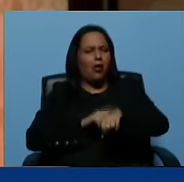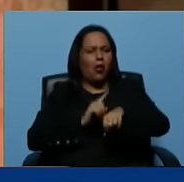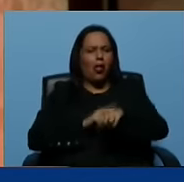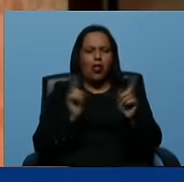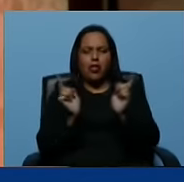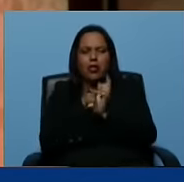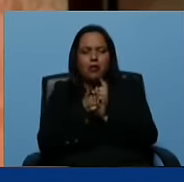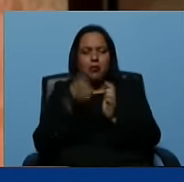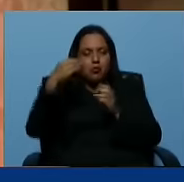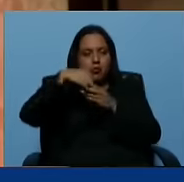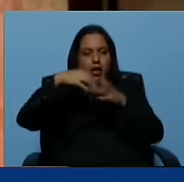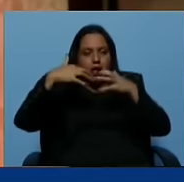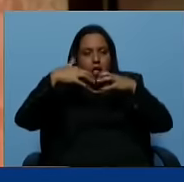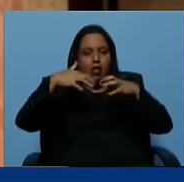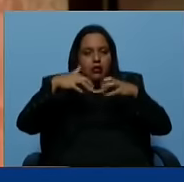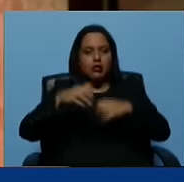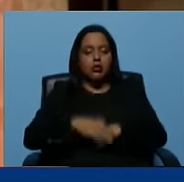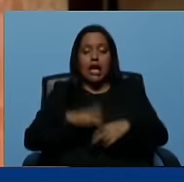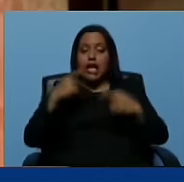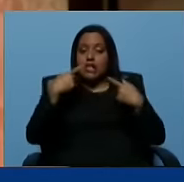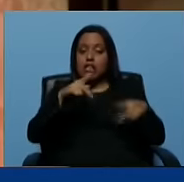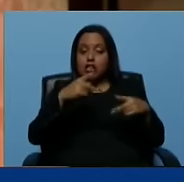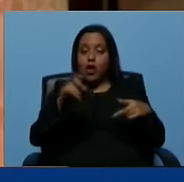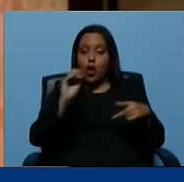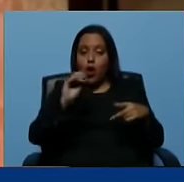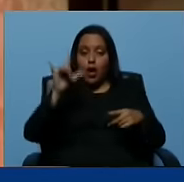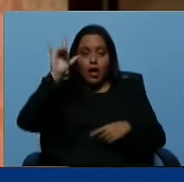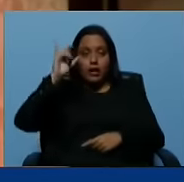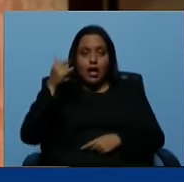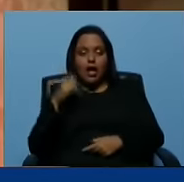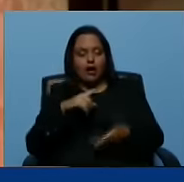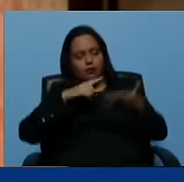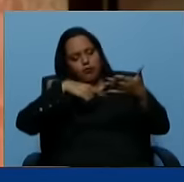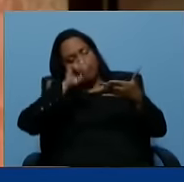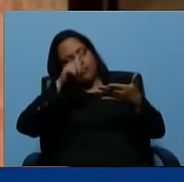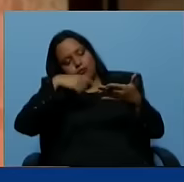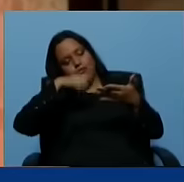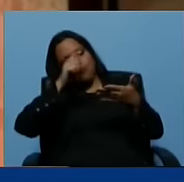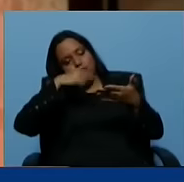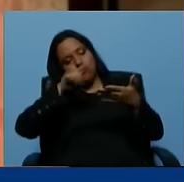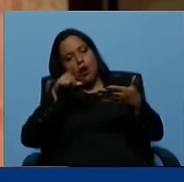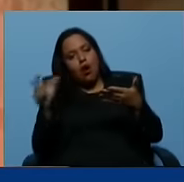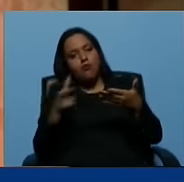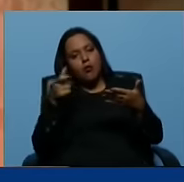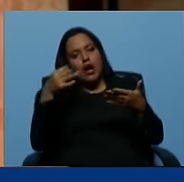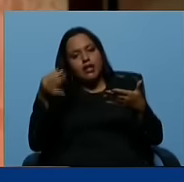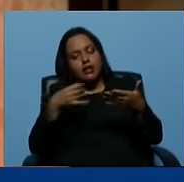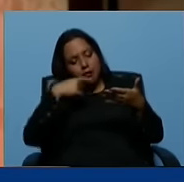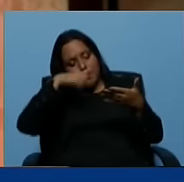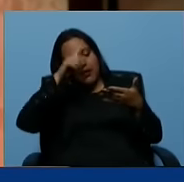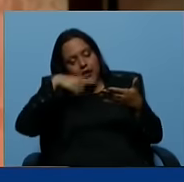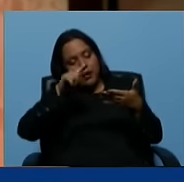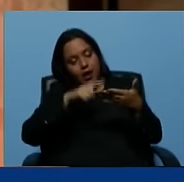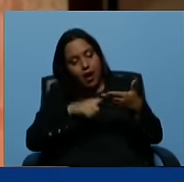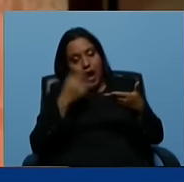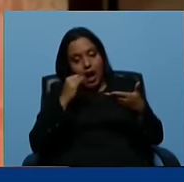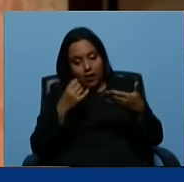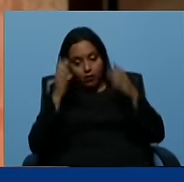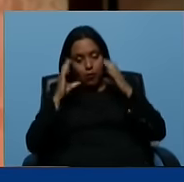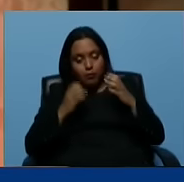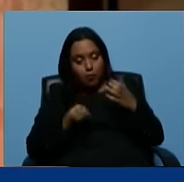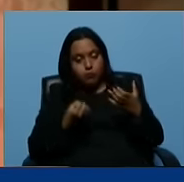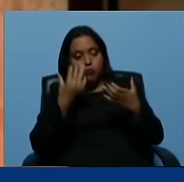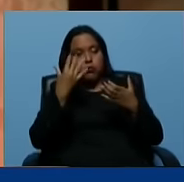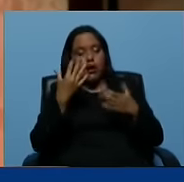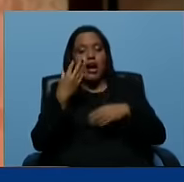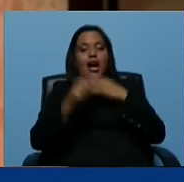cerebro. Por eso es que en el TikTok y en el Instagram usted lo que está es pasando, buscando todo el tiempo que la dopamina se le aumente. ¿Y qué hace